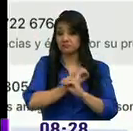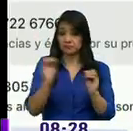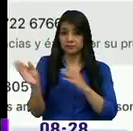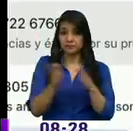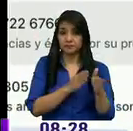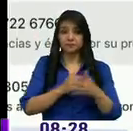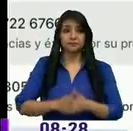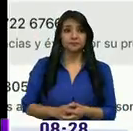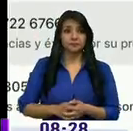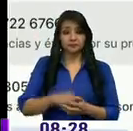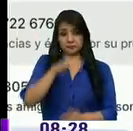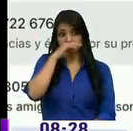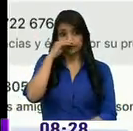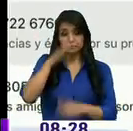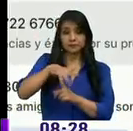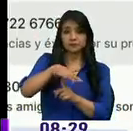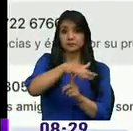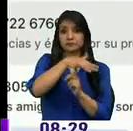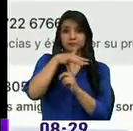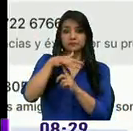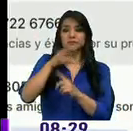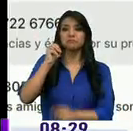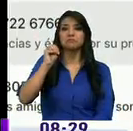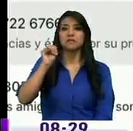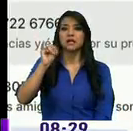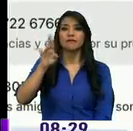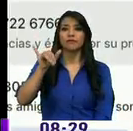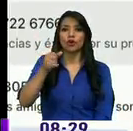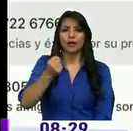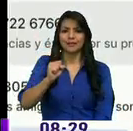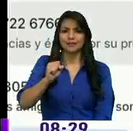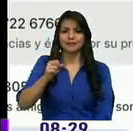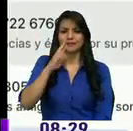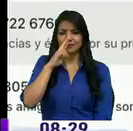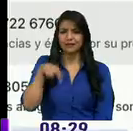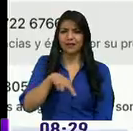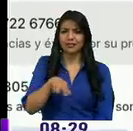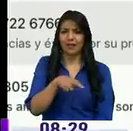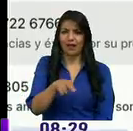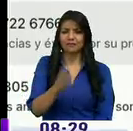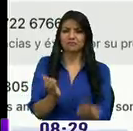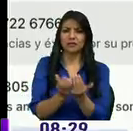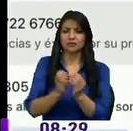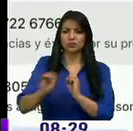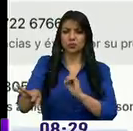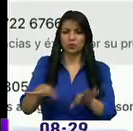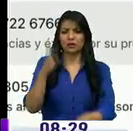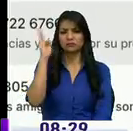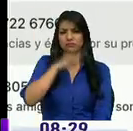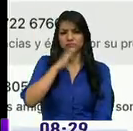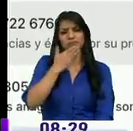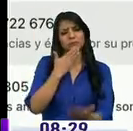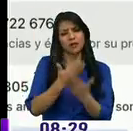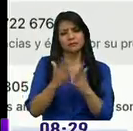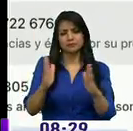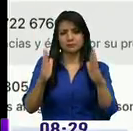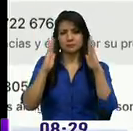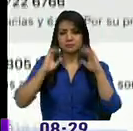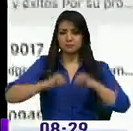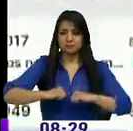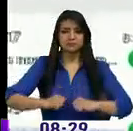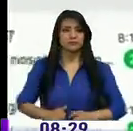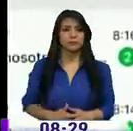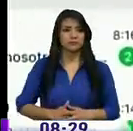la comunidad, un descuido del parque del retén de Miraflores. Esto trae proliferación de roedores, acumulación de basura, mal olor. Agradecemos su oportuna